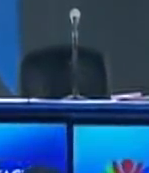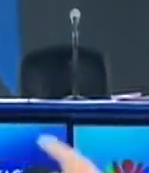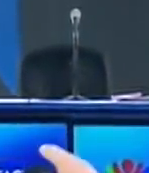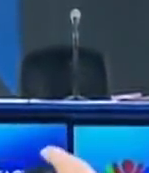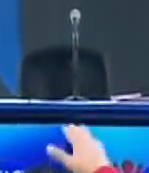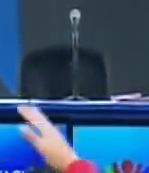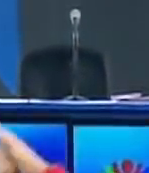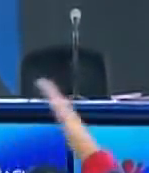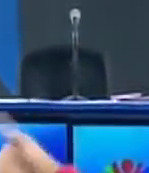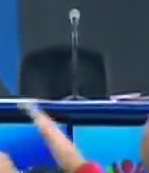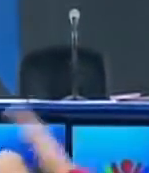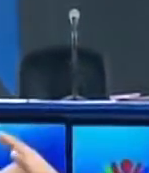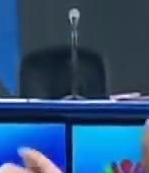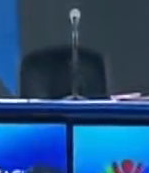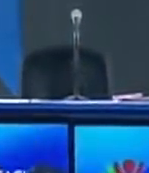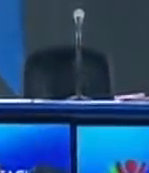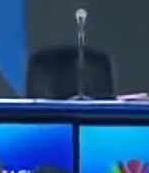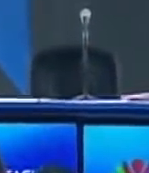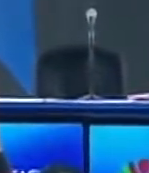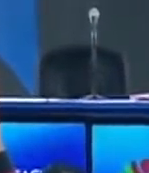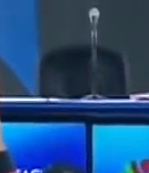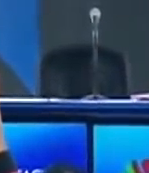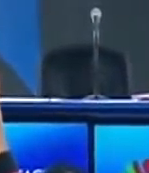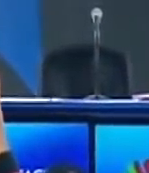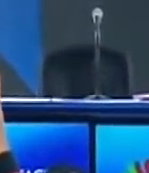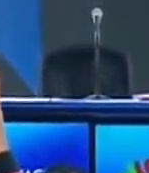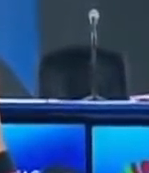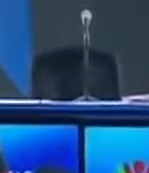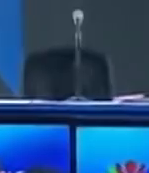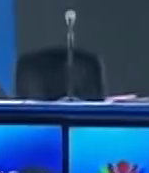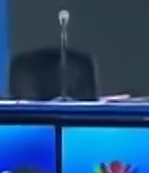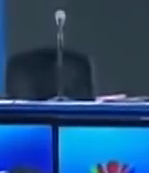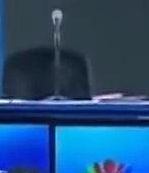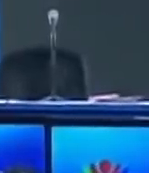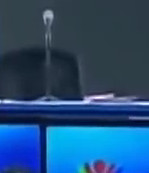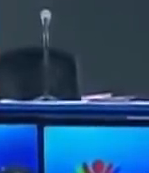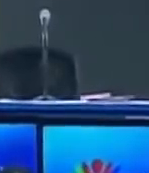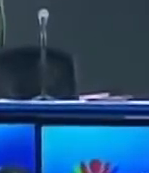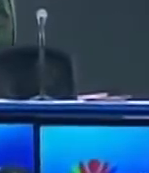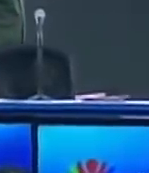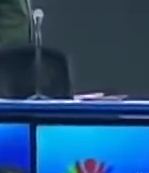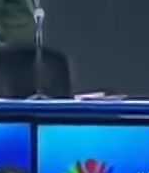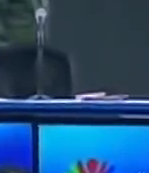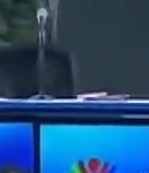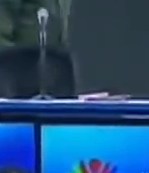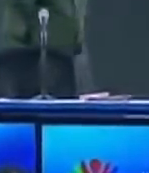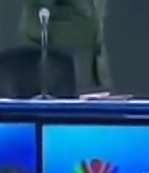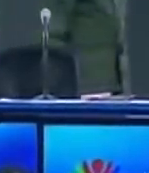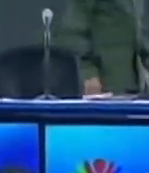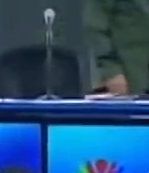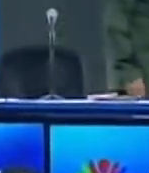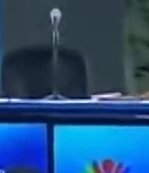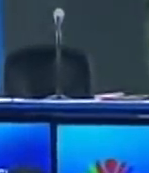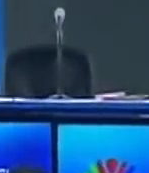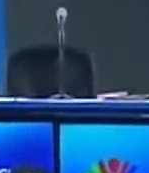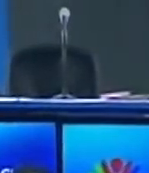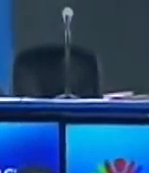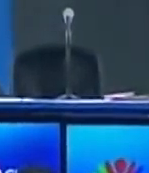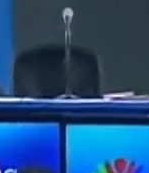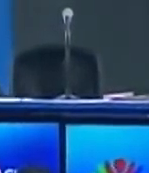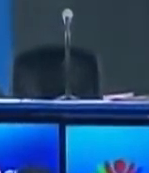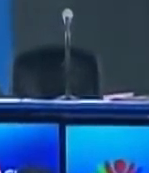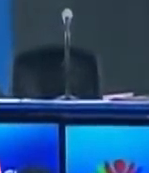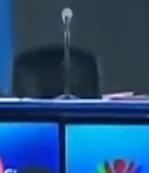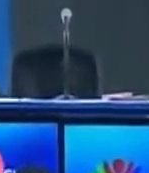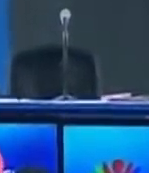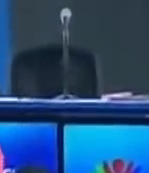está garantizada esta gestión, porque es el propio pueblo quien se encargará de estos proyectos en cada territorio